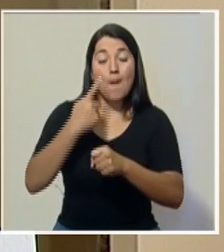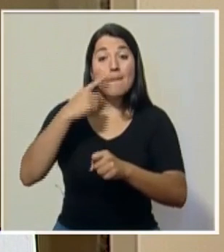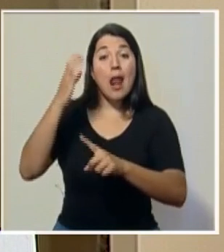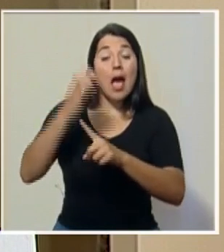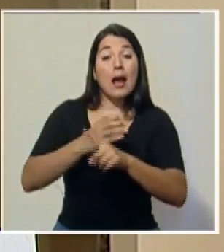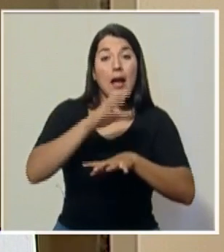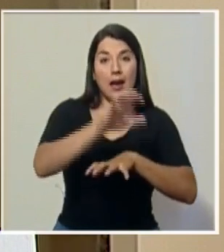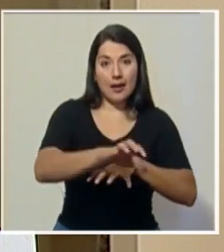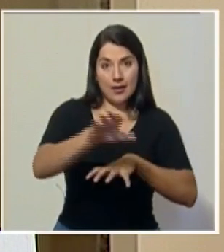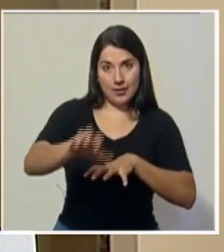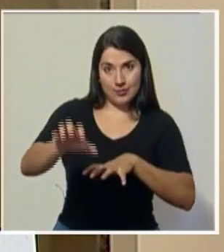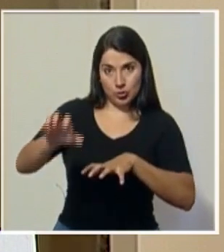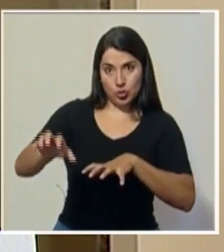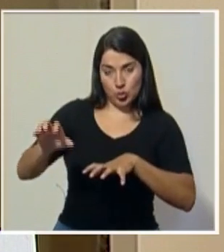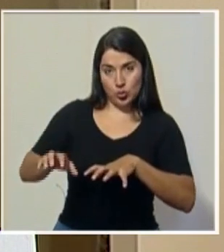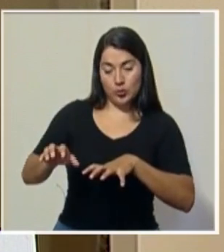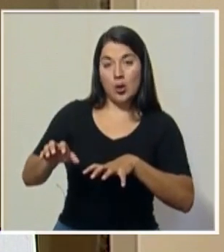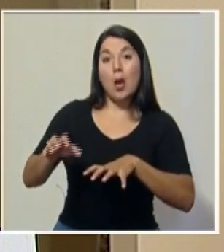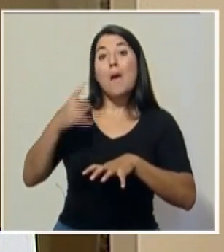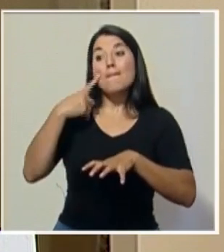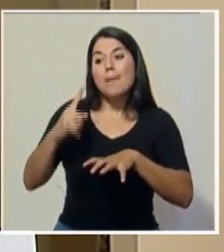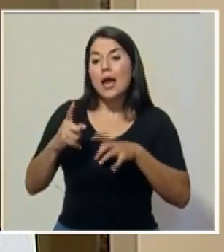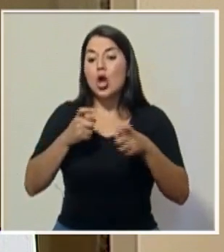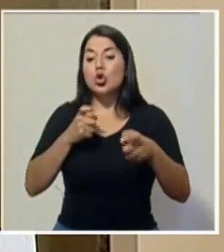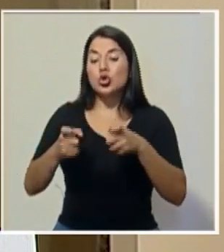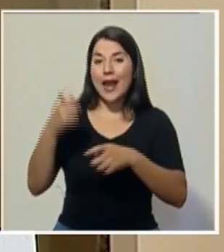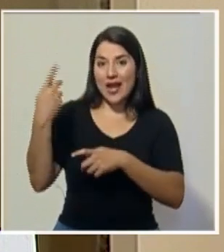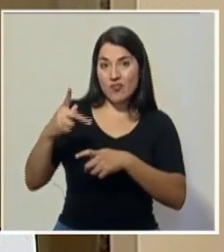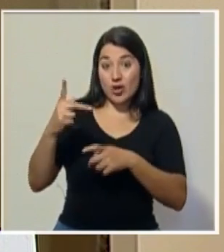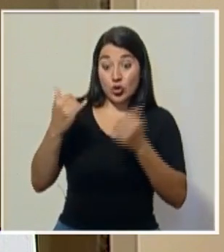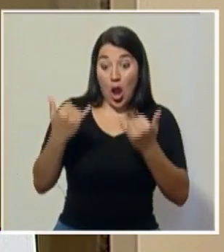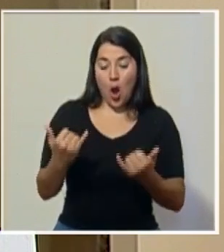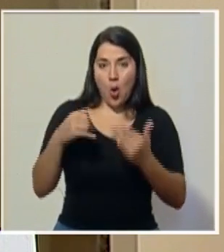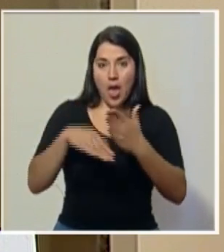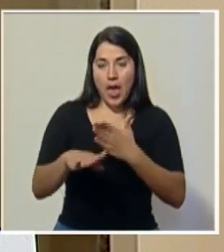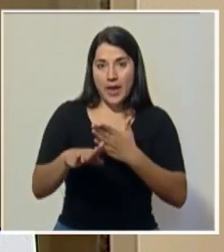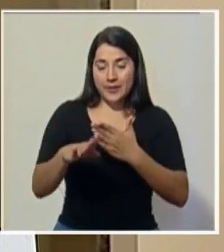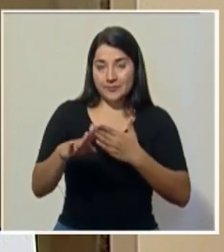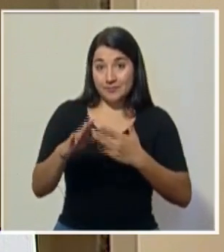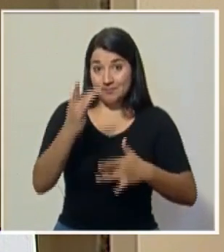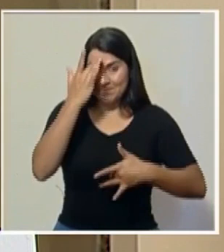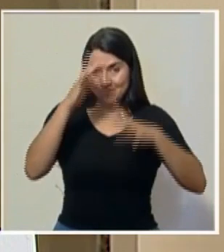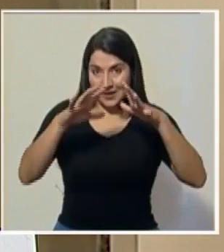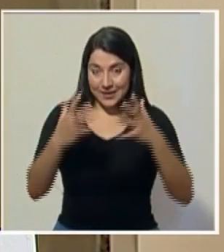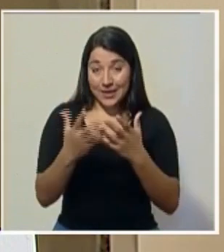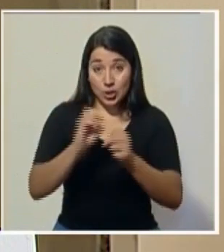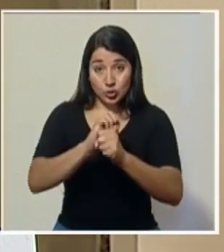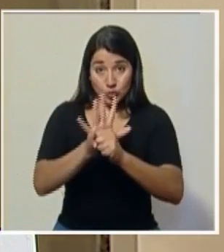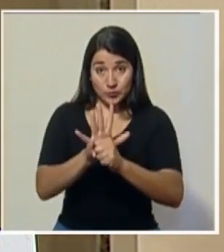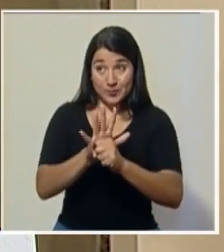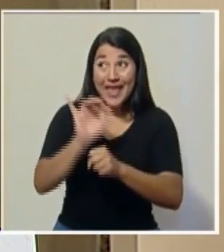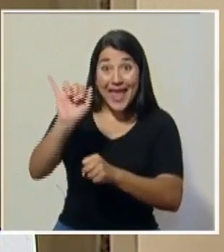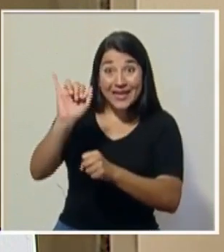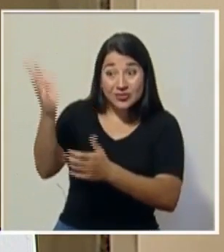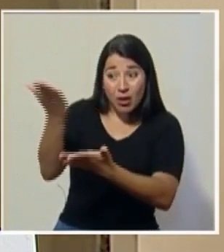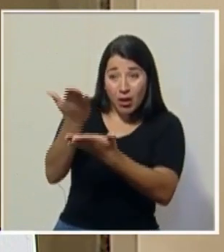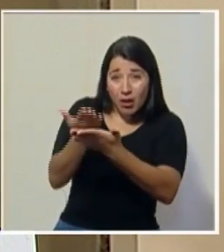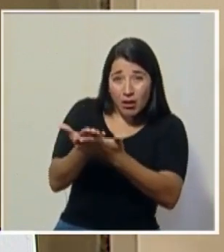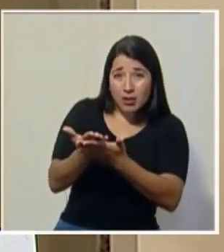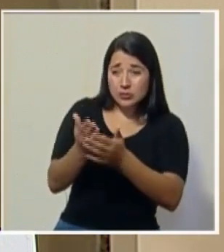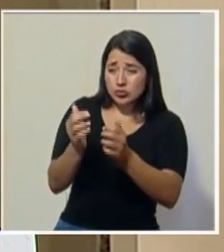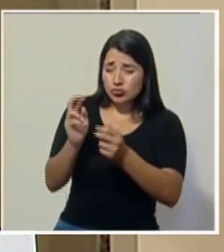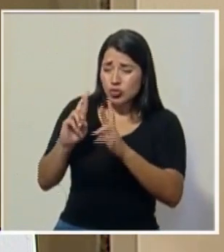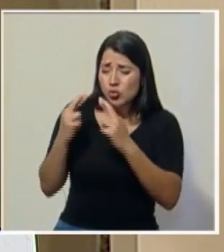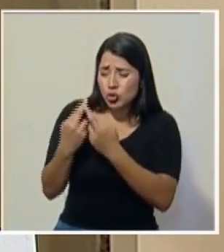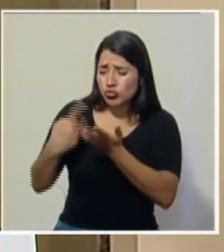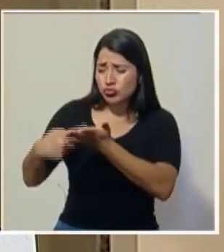y comunales de gestión de riesgo por COVID-19. Eso es lo que nos ha permitido avanzar en una